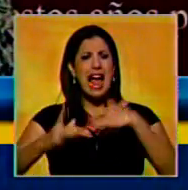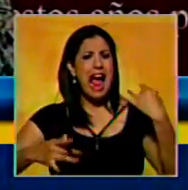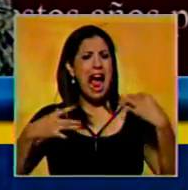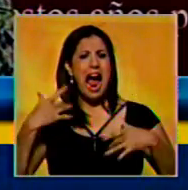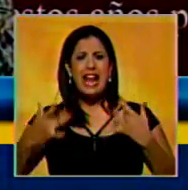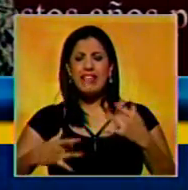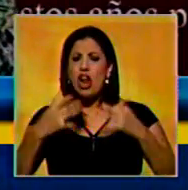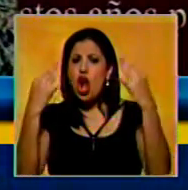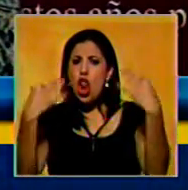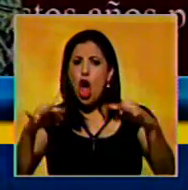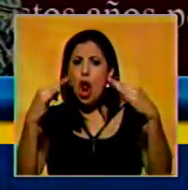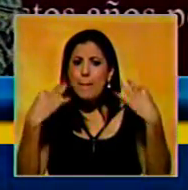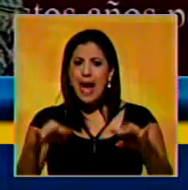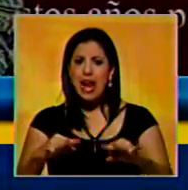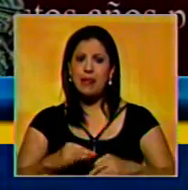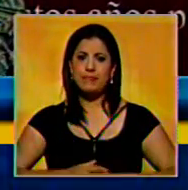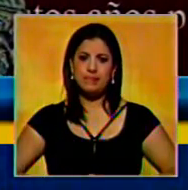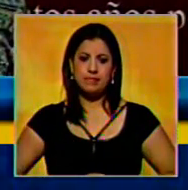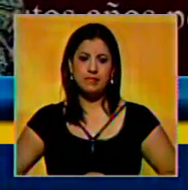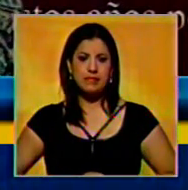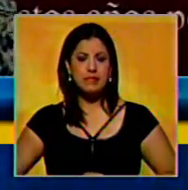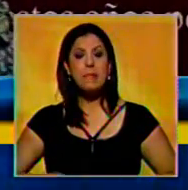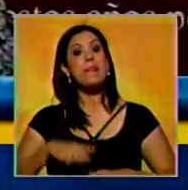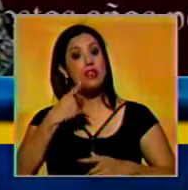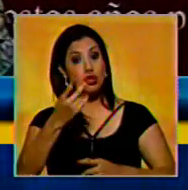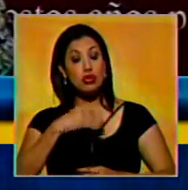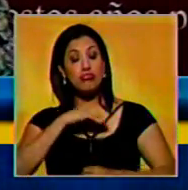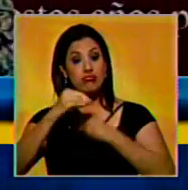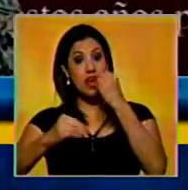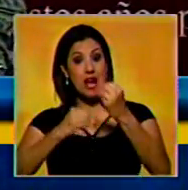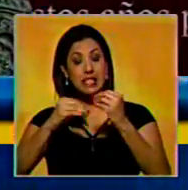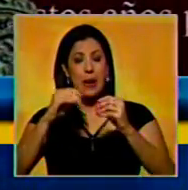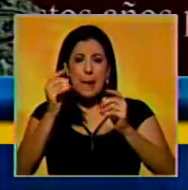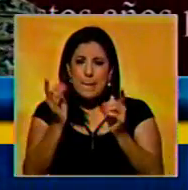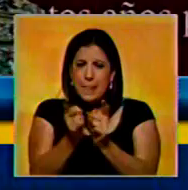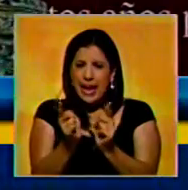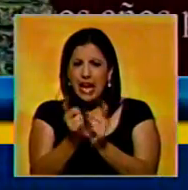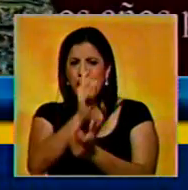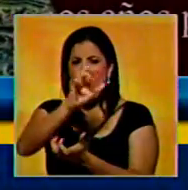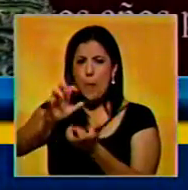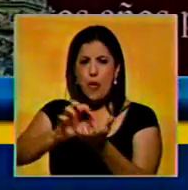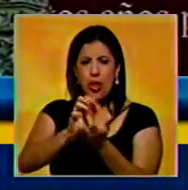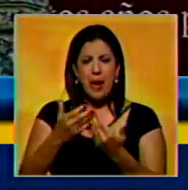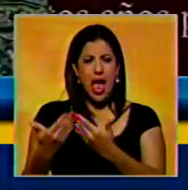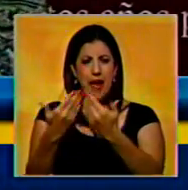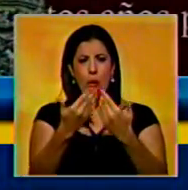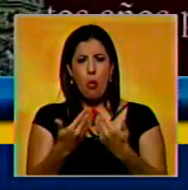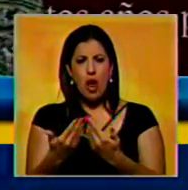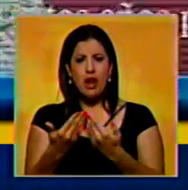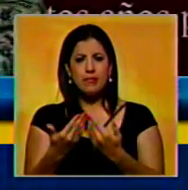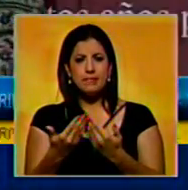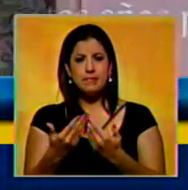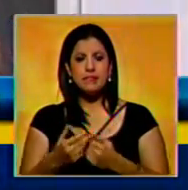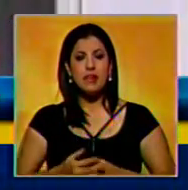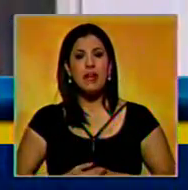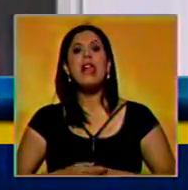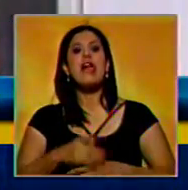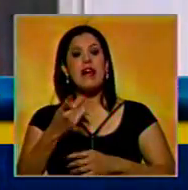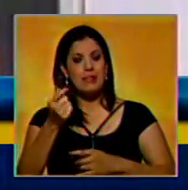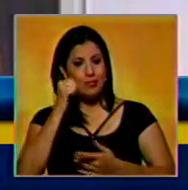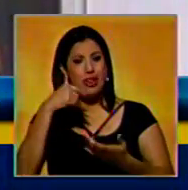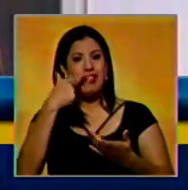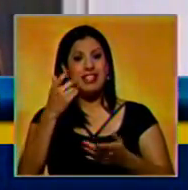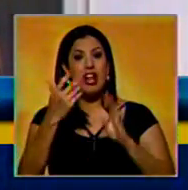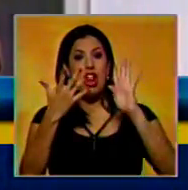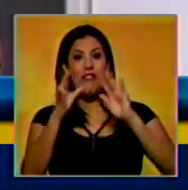con absoluta normalidad. Hemos registrado pequeñas incidencias en las escuelas. Añadió que